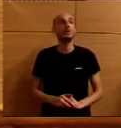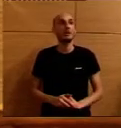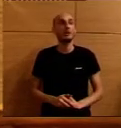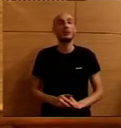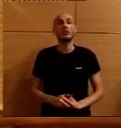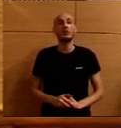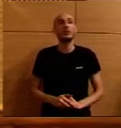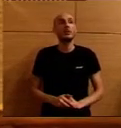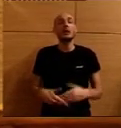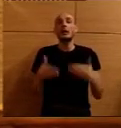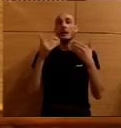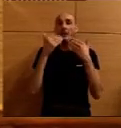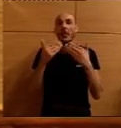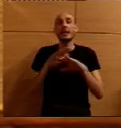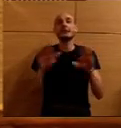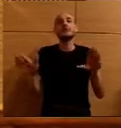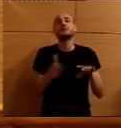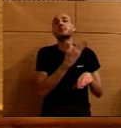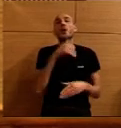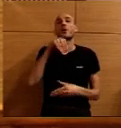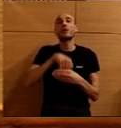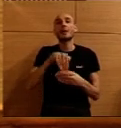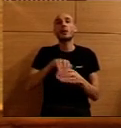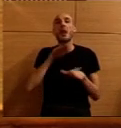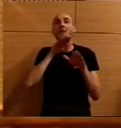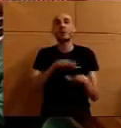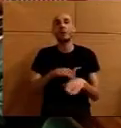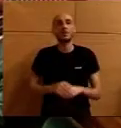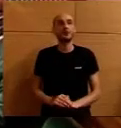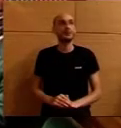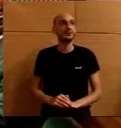Gracias, señor Gil. Pasemos a la votación de la moción. ¿Votos a favor de la moción?